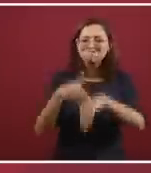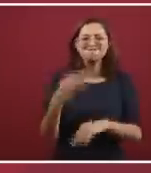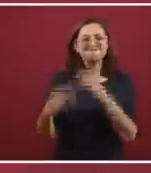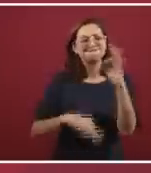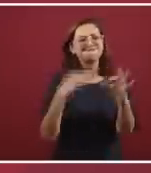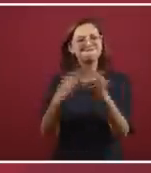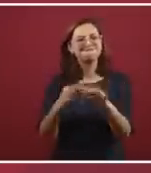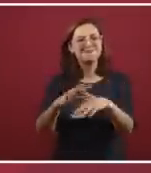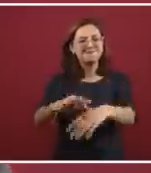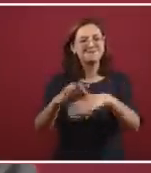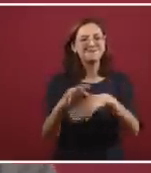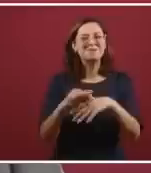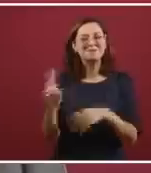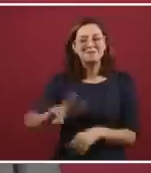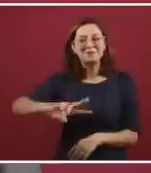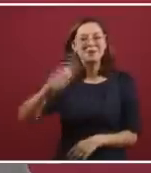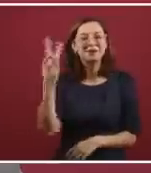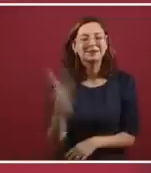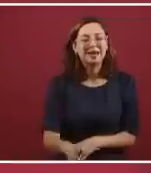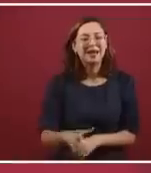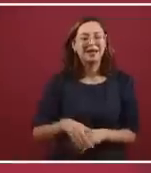no lo qué